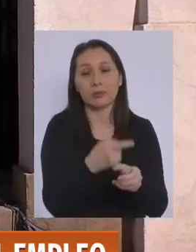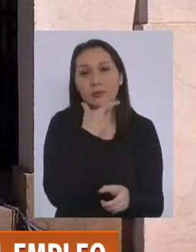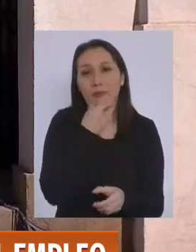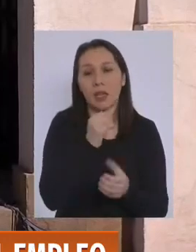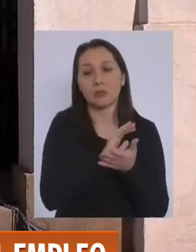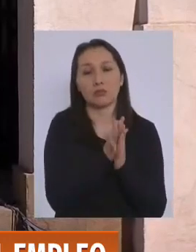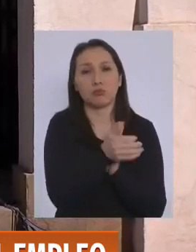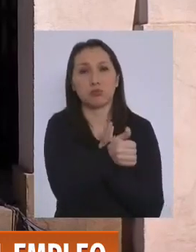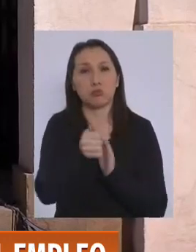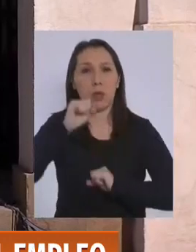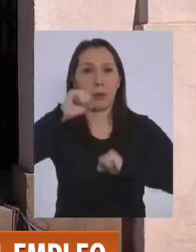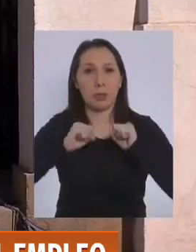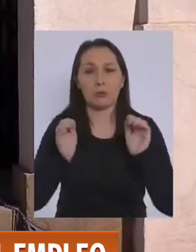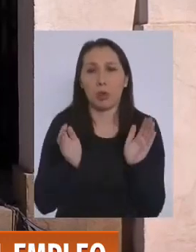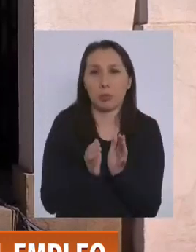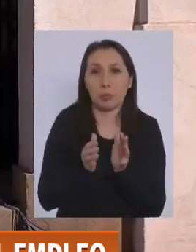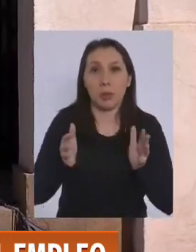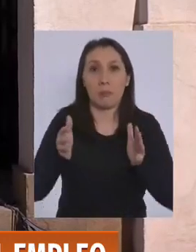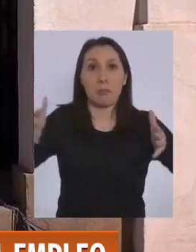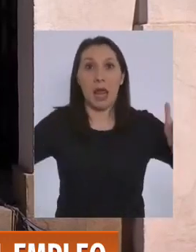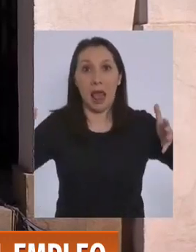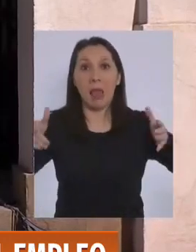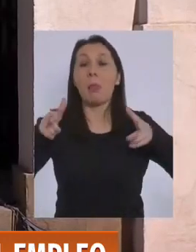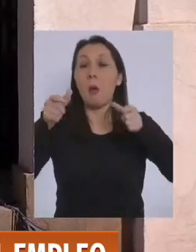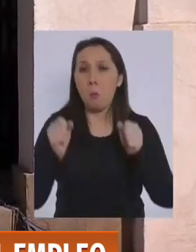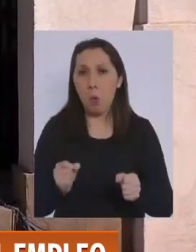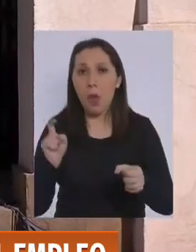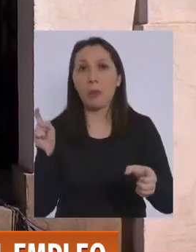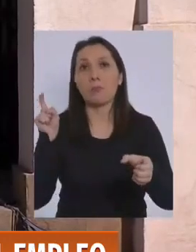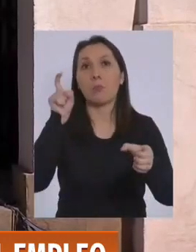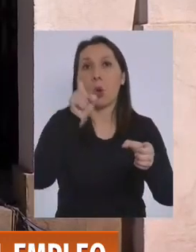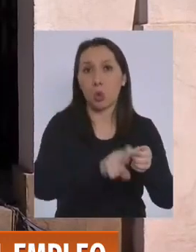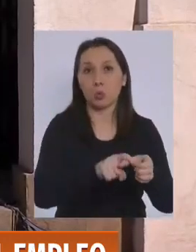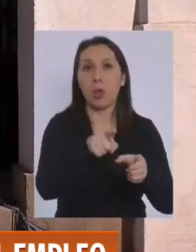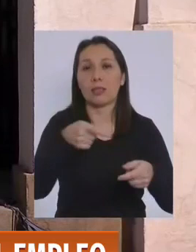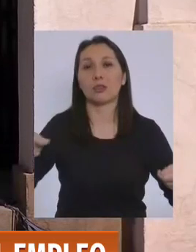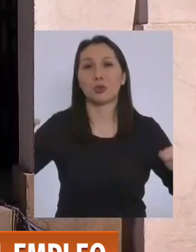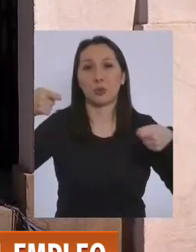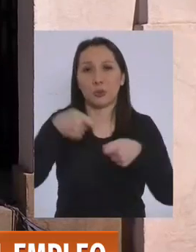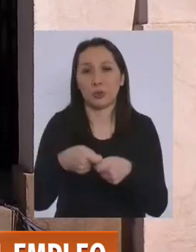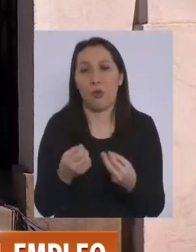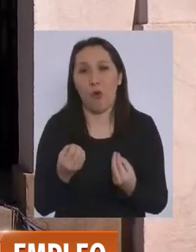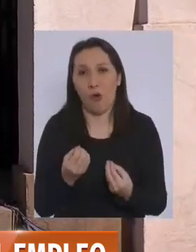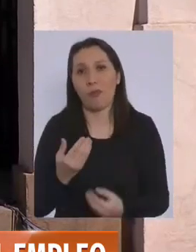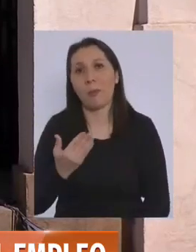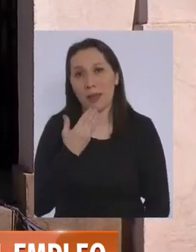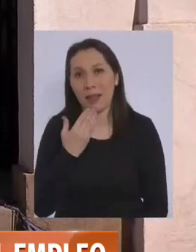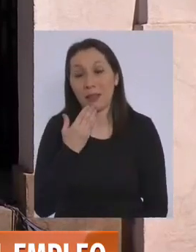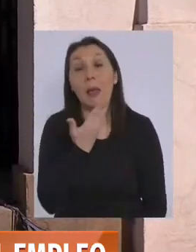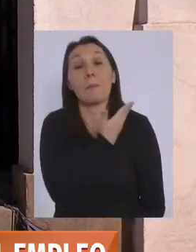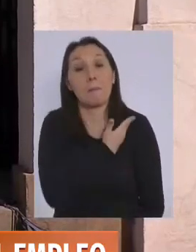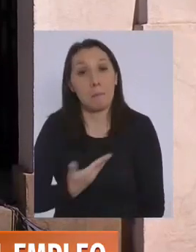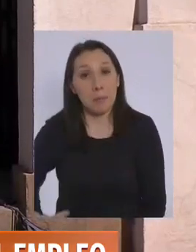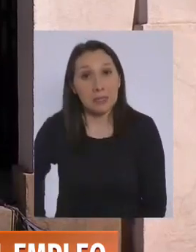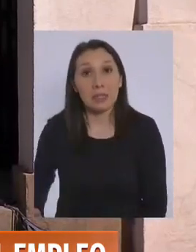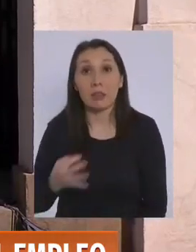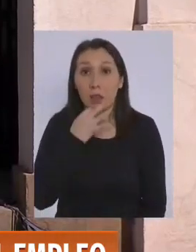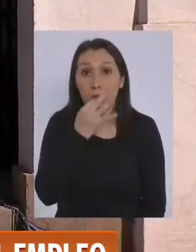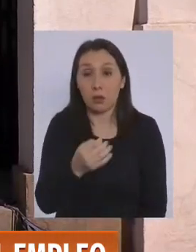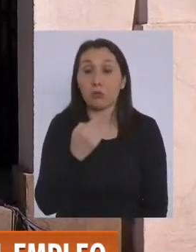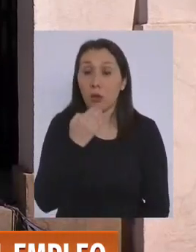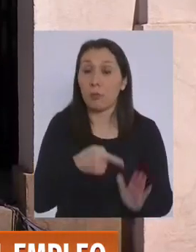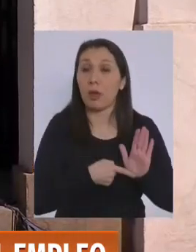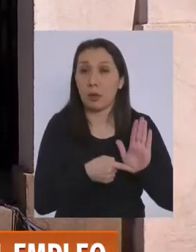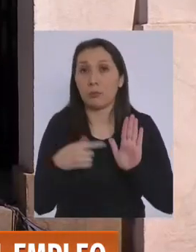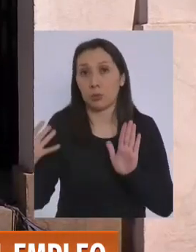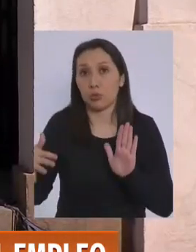las empresas, pequeñas, medianas, más grandes, que puedan postular a este subsidio. Y obviamente también, y el presidente lo mencionó y quiero yo